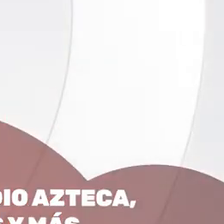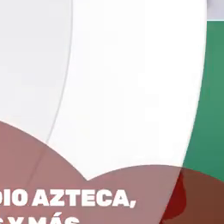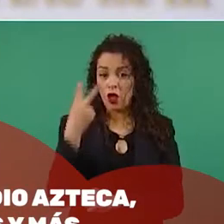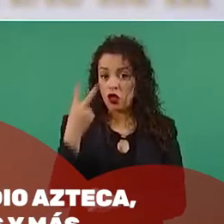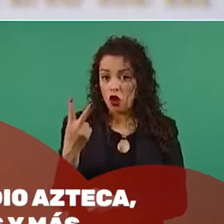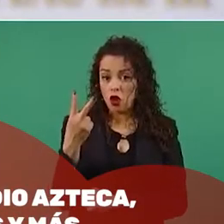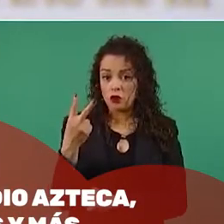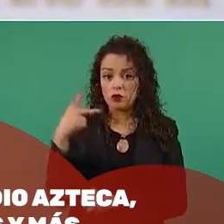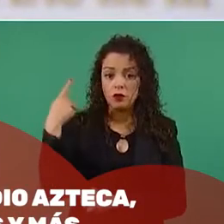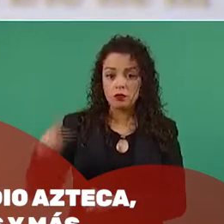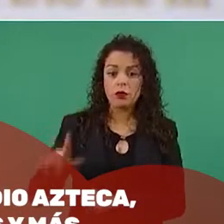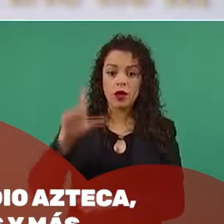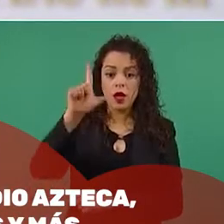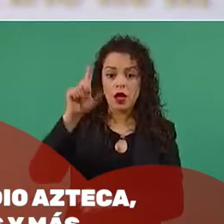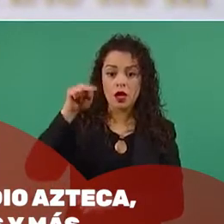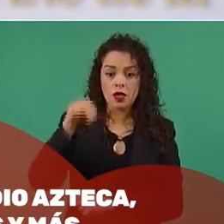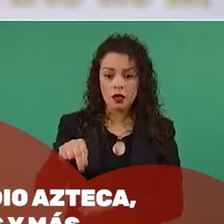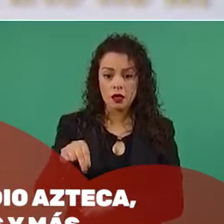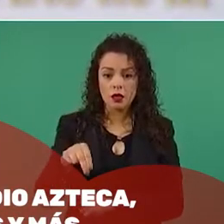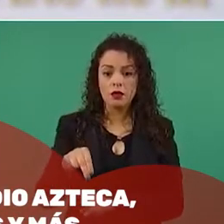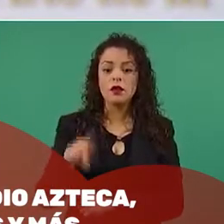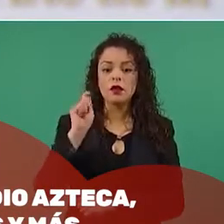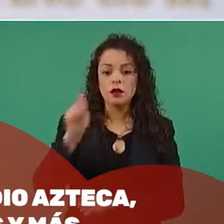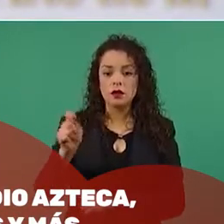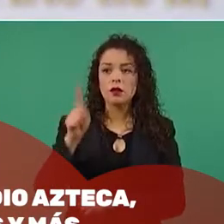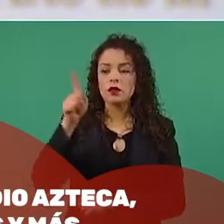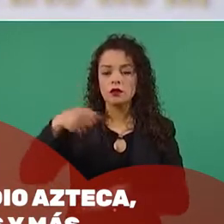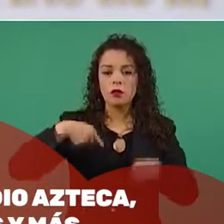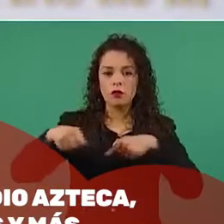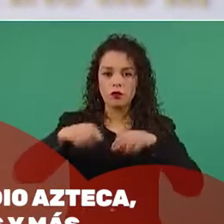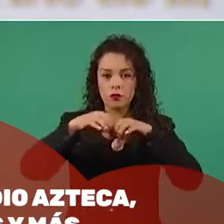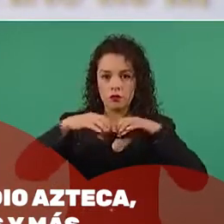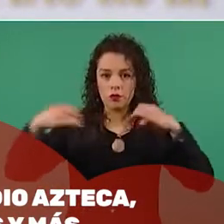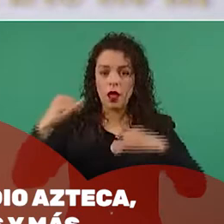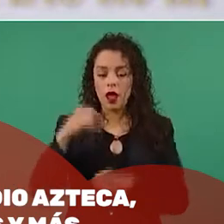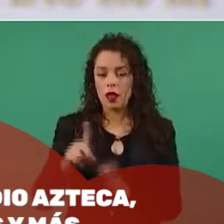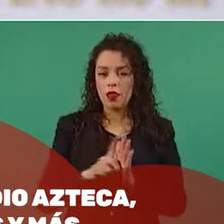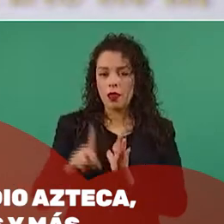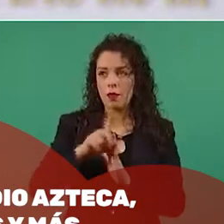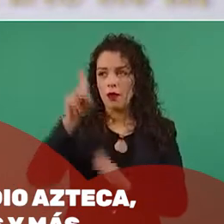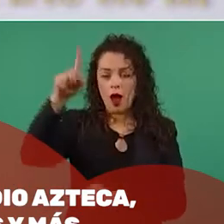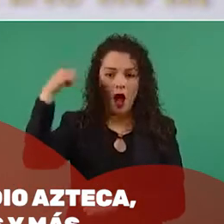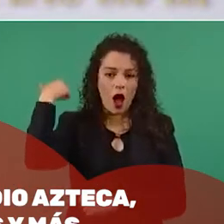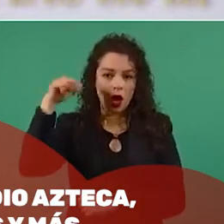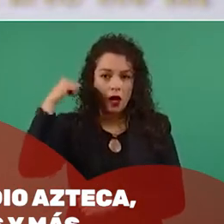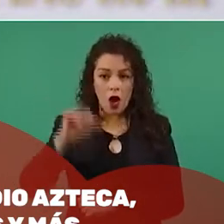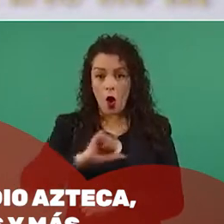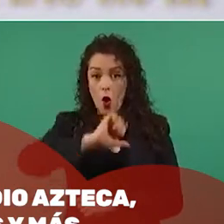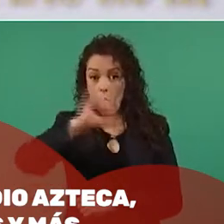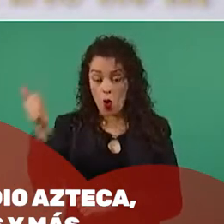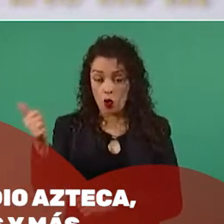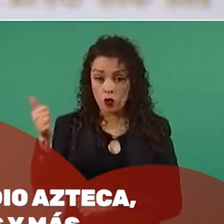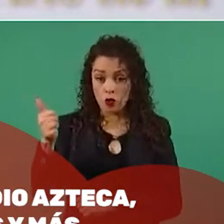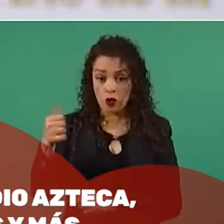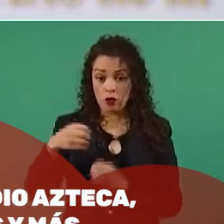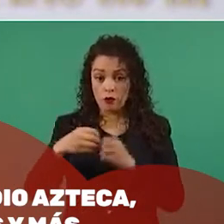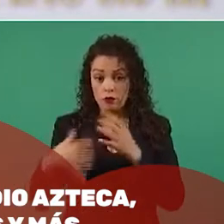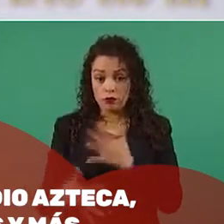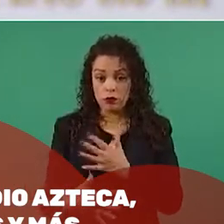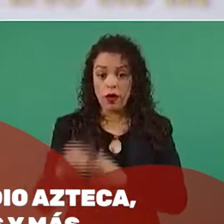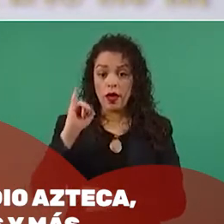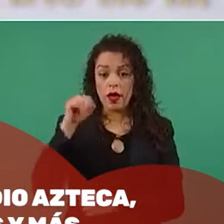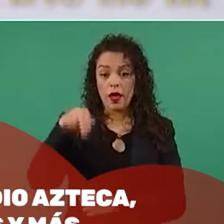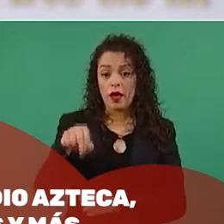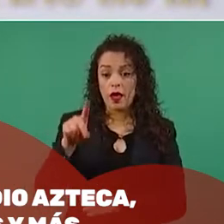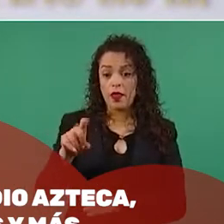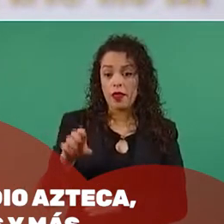dijo. Por su parte, Margarita González Arabia, nueva directora de la Lotería Nacional, señaló que se imprimirán 2 millones de cachitos y el costo será de 250 pesos.